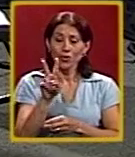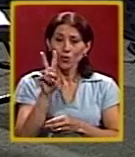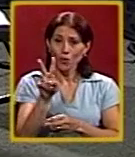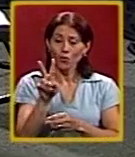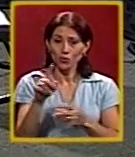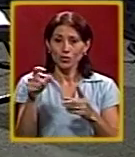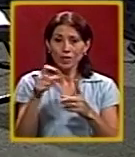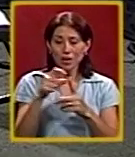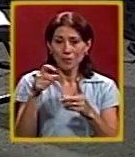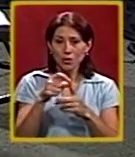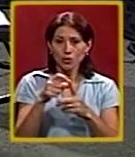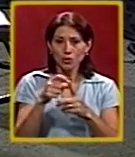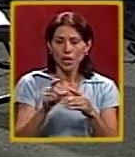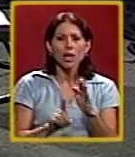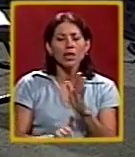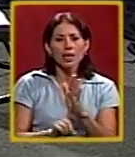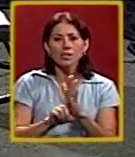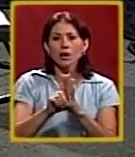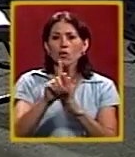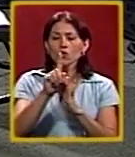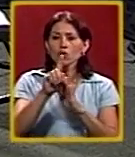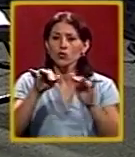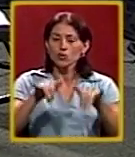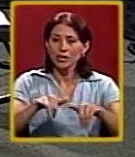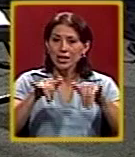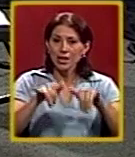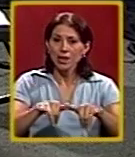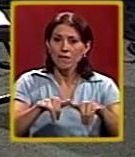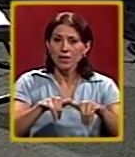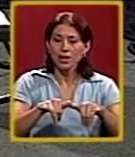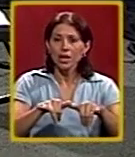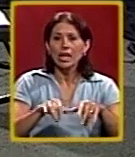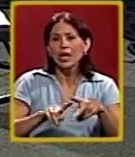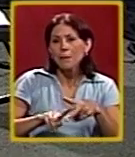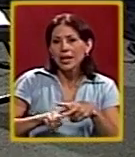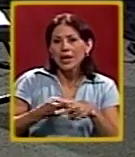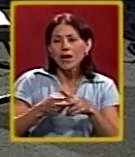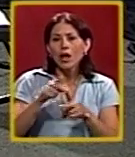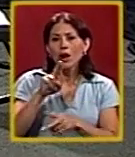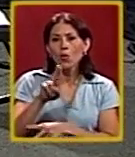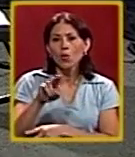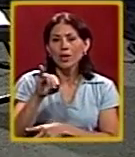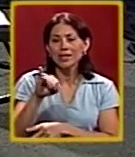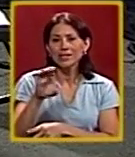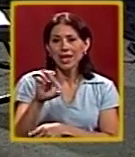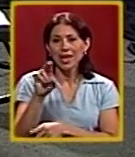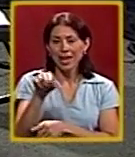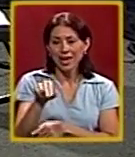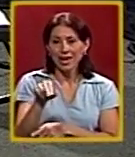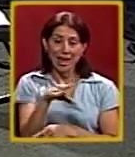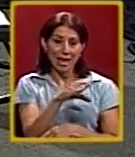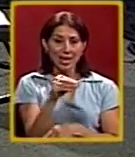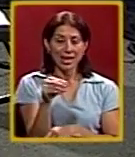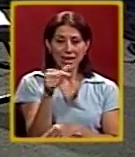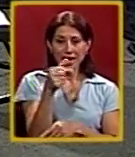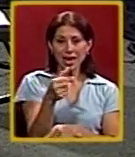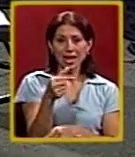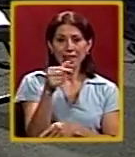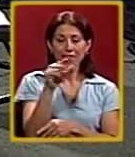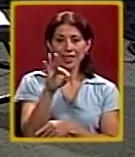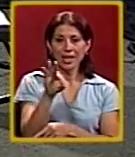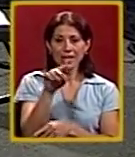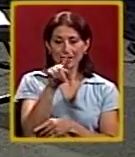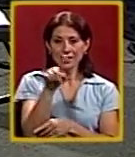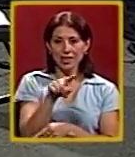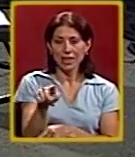desarrollo sostenible había que empezaba un poco la UICN y el grupo GTZ a caminar